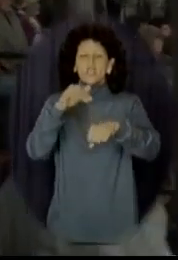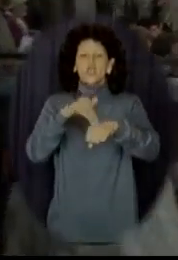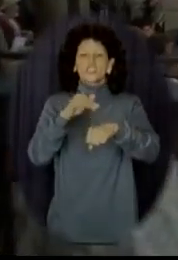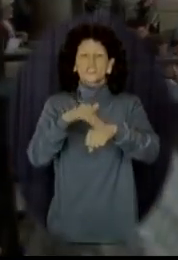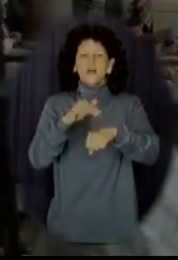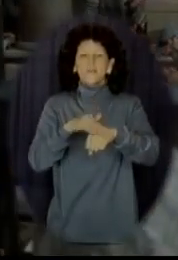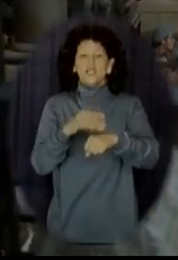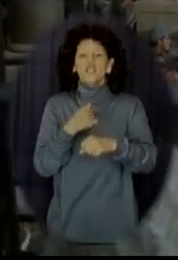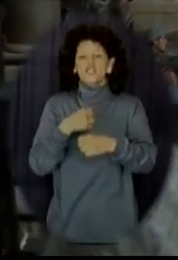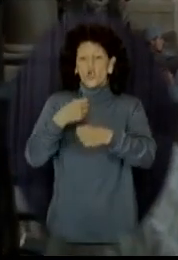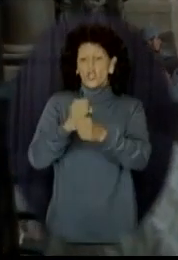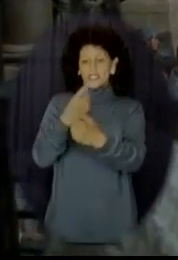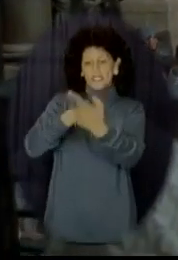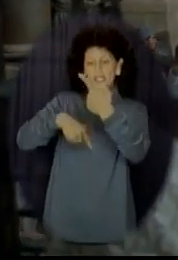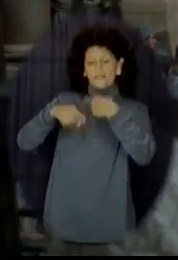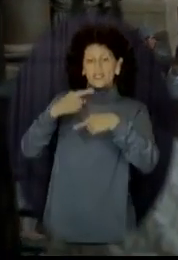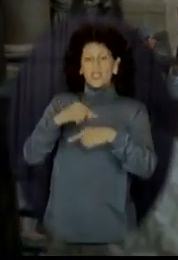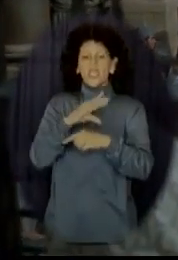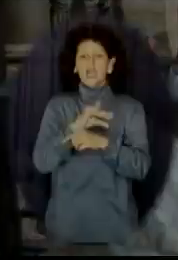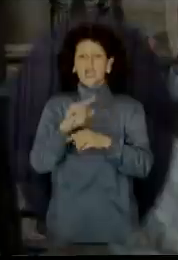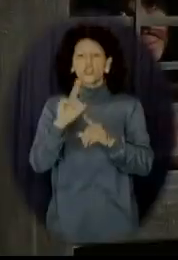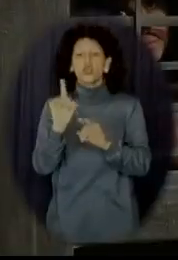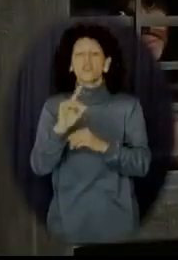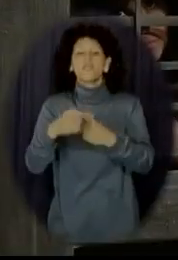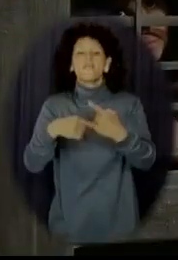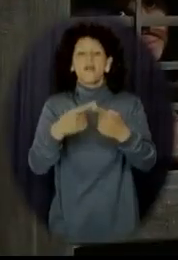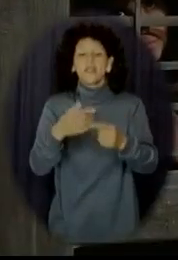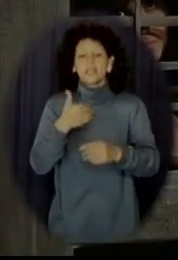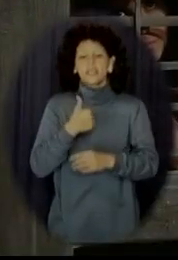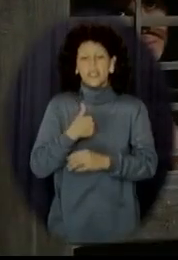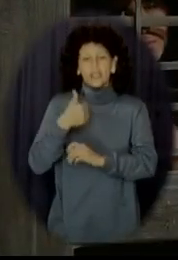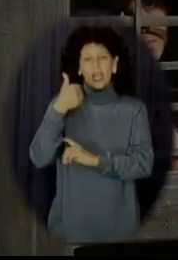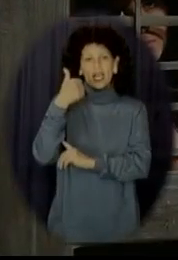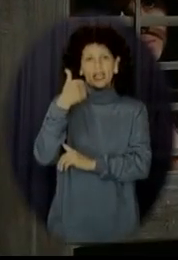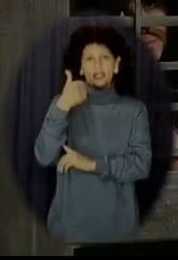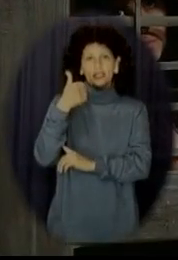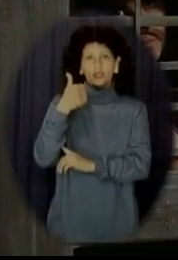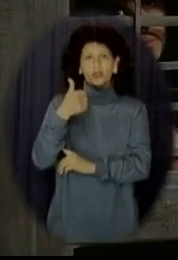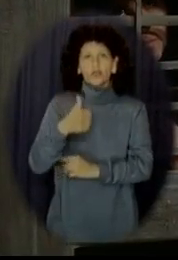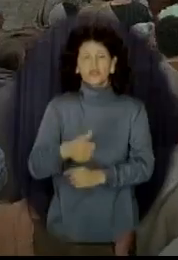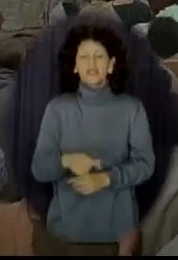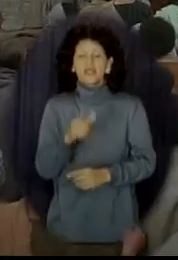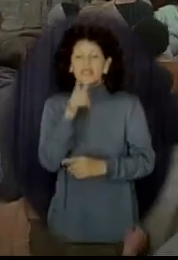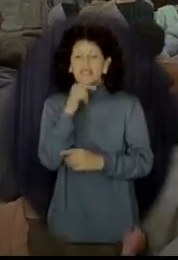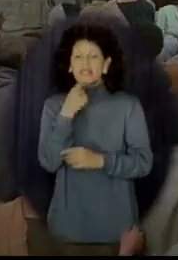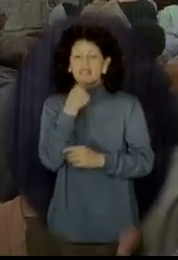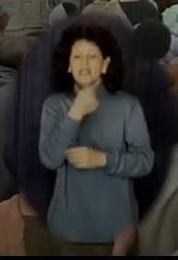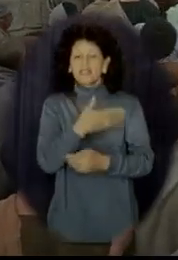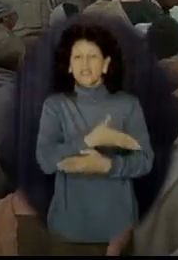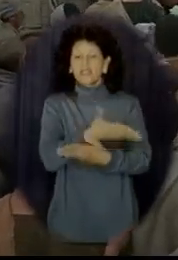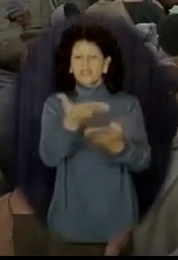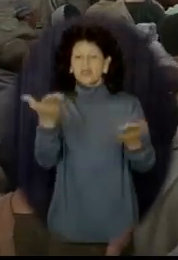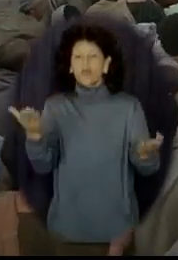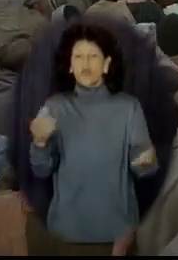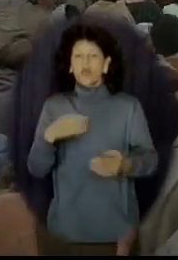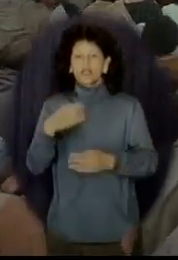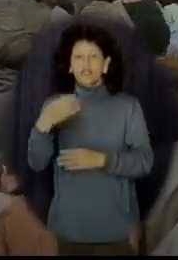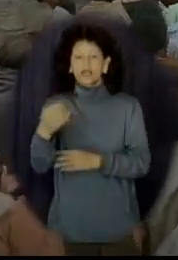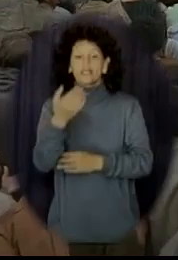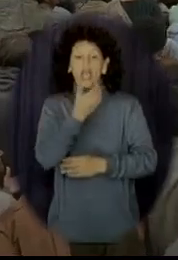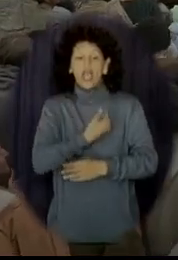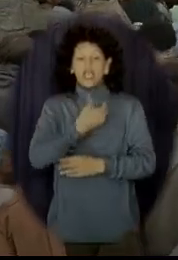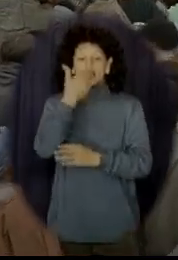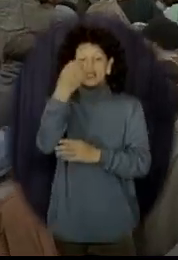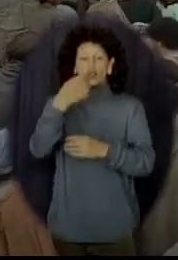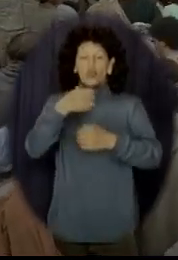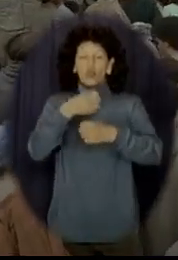hombre inicuo sus pensamientos, y vuélvase al Dios nuestro, el cual tendrá de él misericordia y será amplio en perdonar,